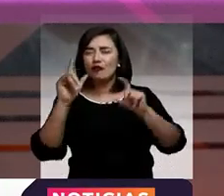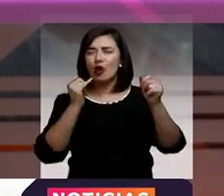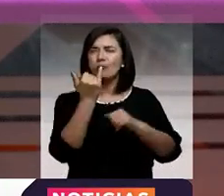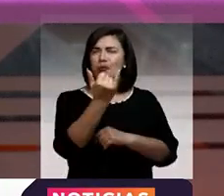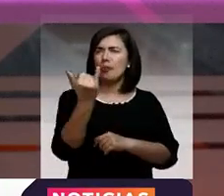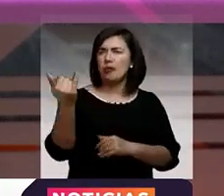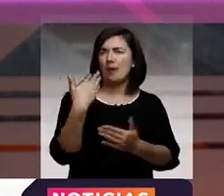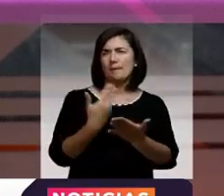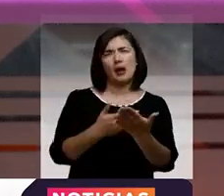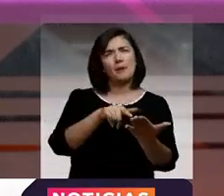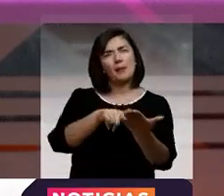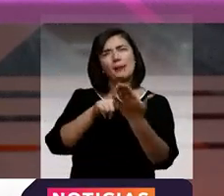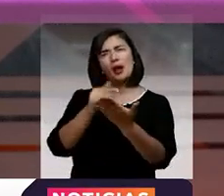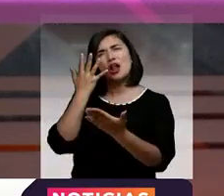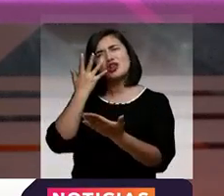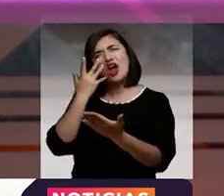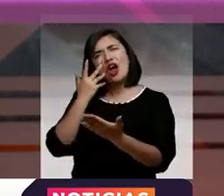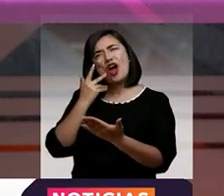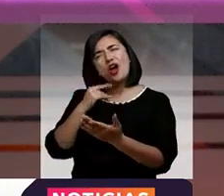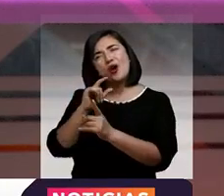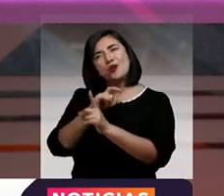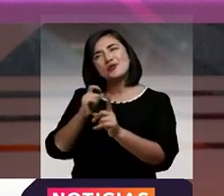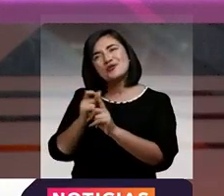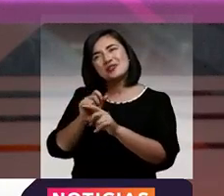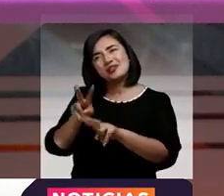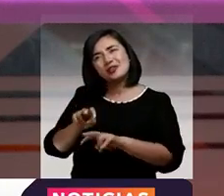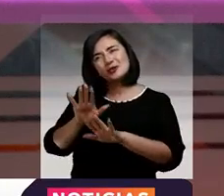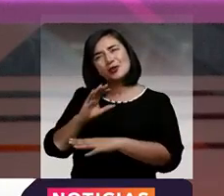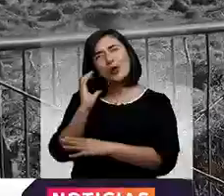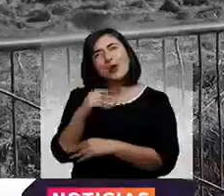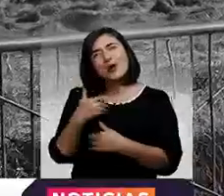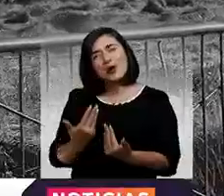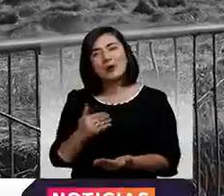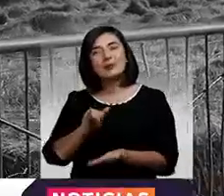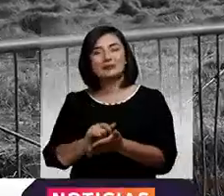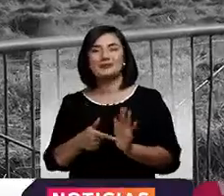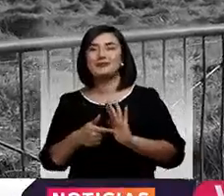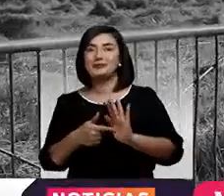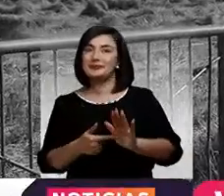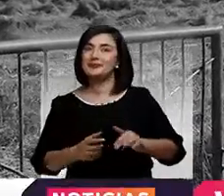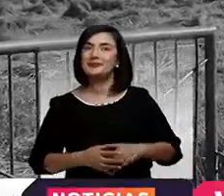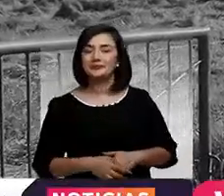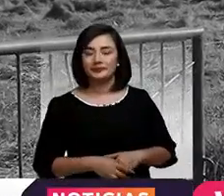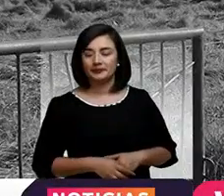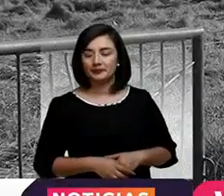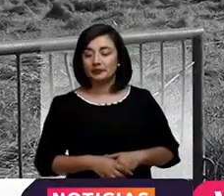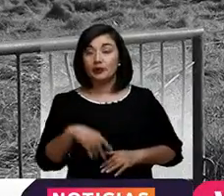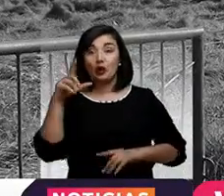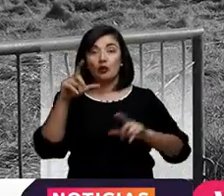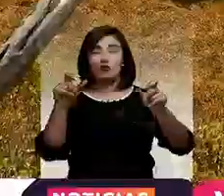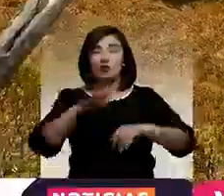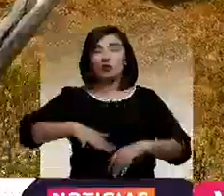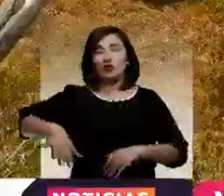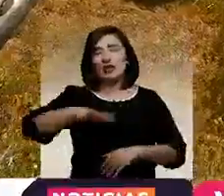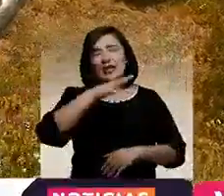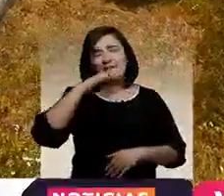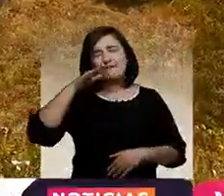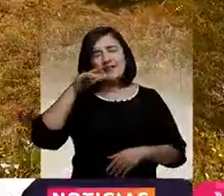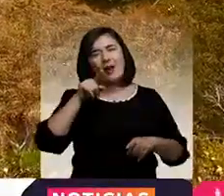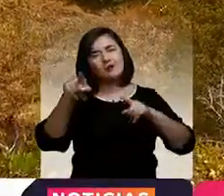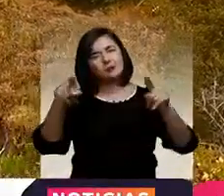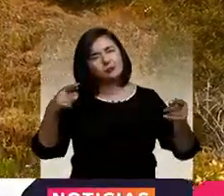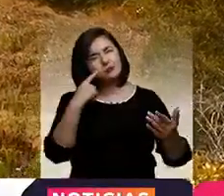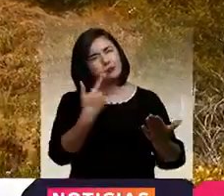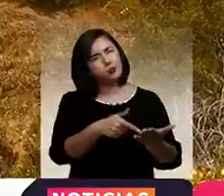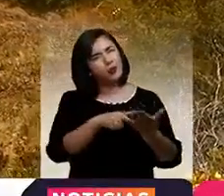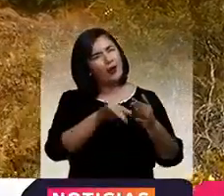el día a día de la cultura del agro en nuestro país. Las fotos rurales o agrarias muestran esas actividades